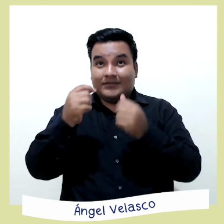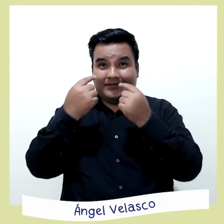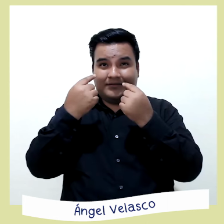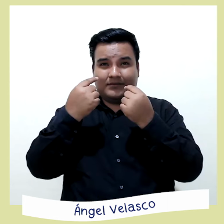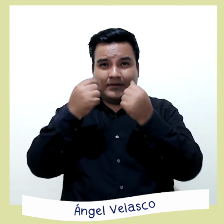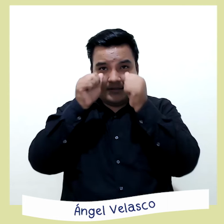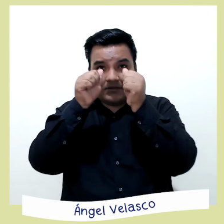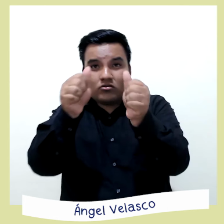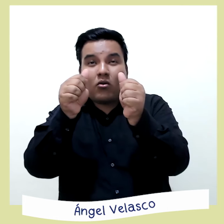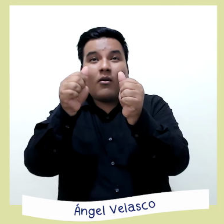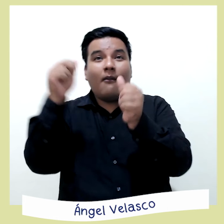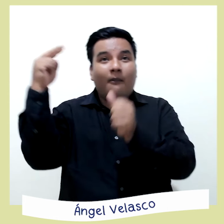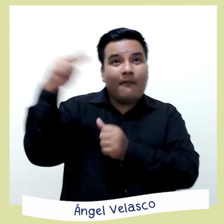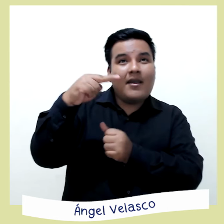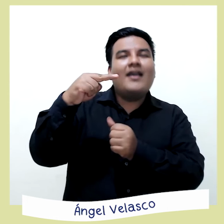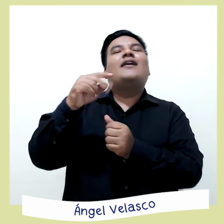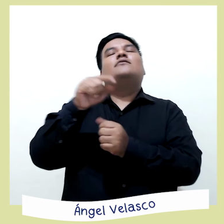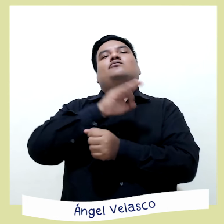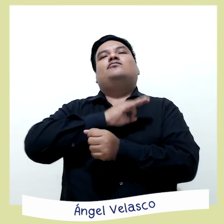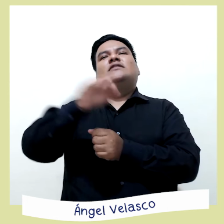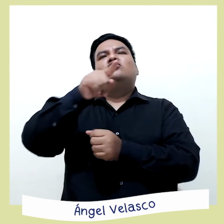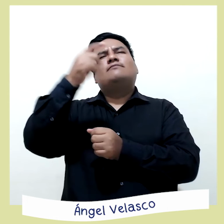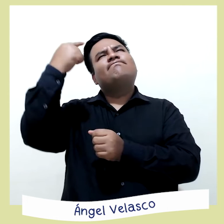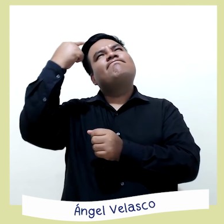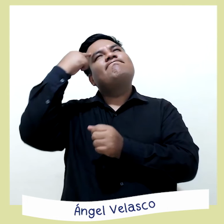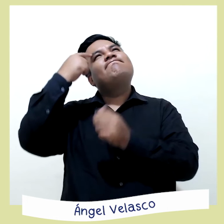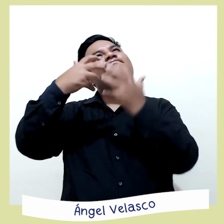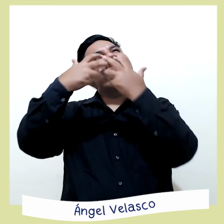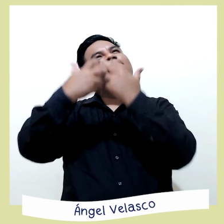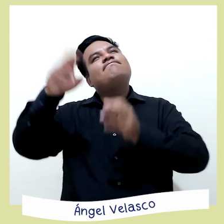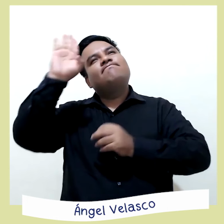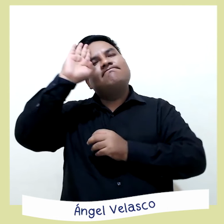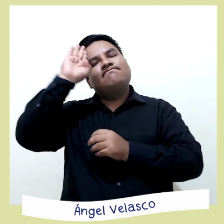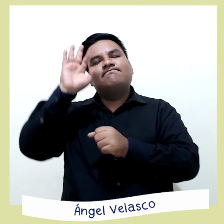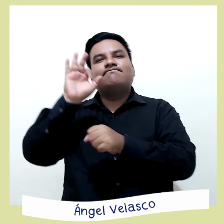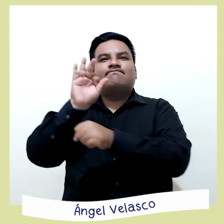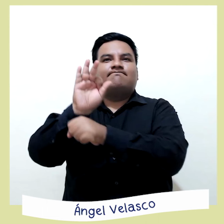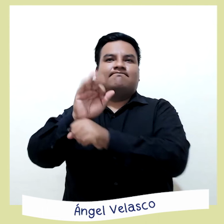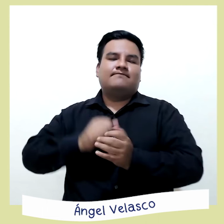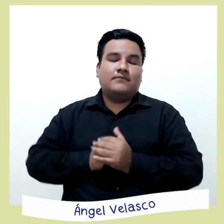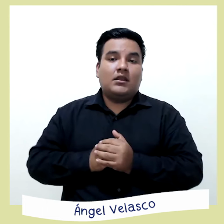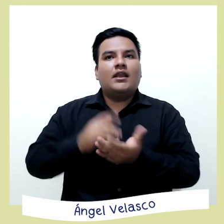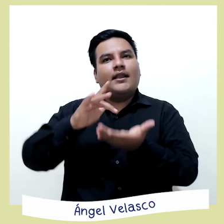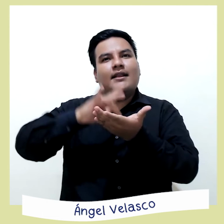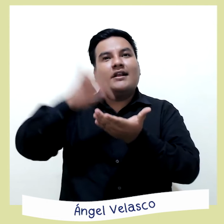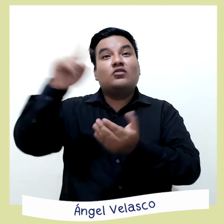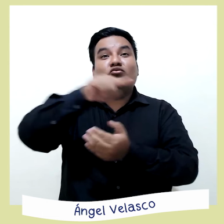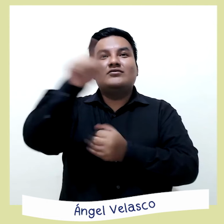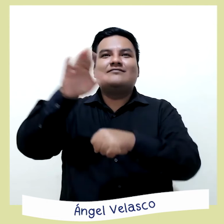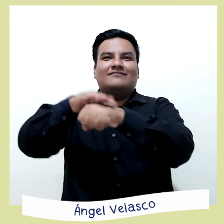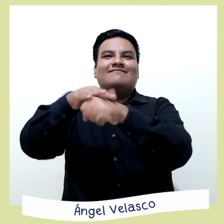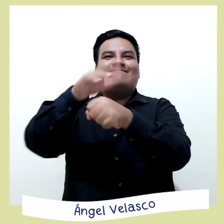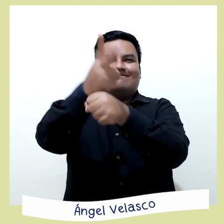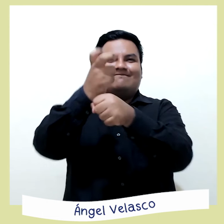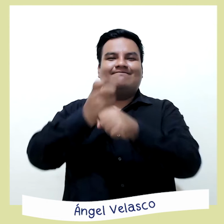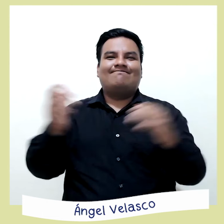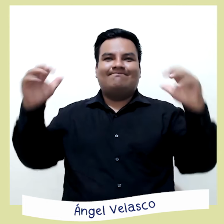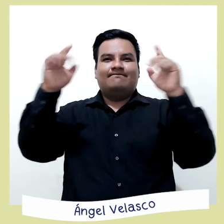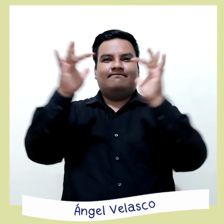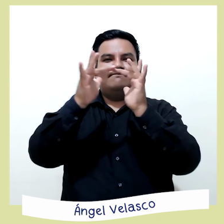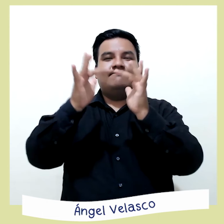este conversatorio. Esperemos que las personas que lo puedan ver, pues les sirva para que nos ayuden a reflexionar sobre esto. Y pues muchas